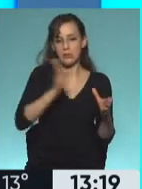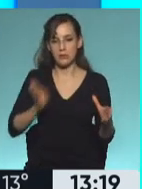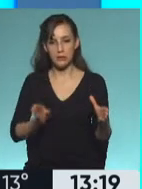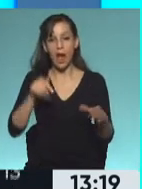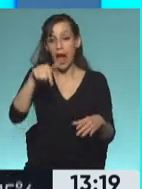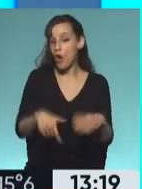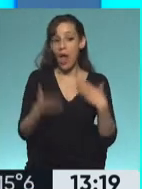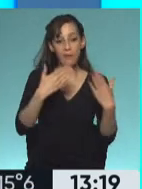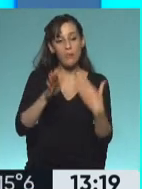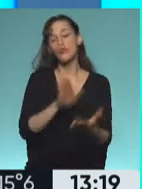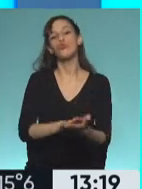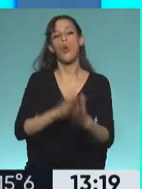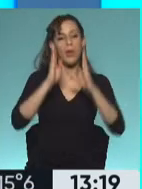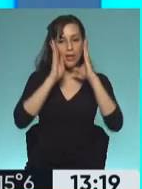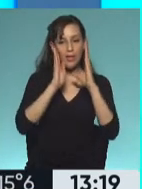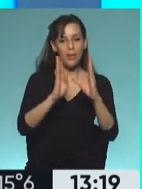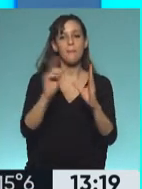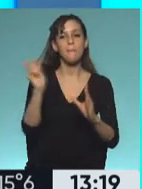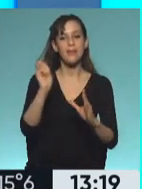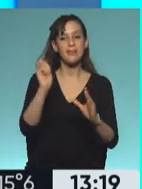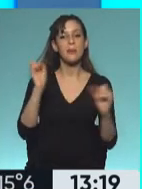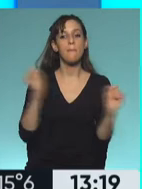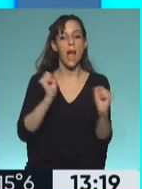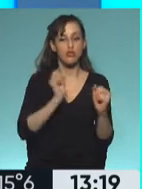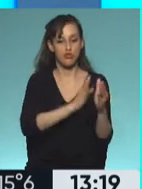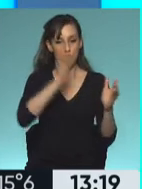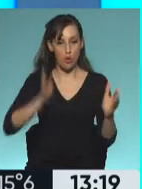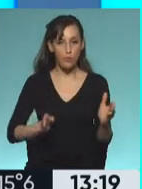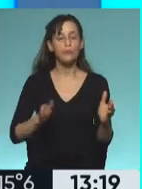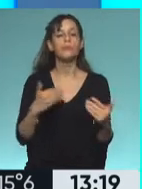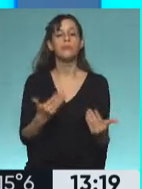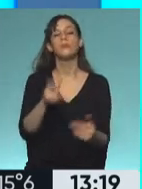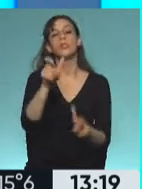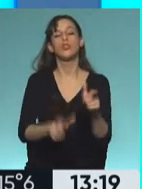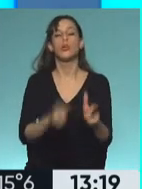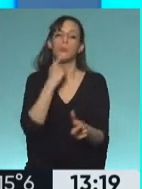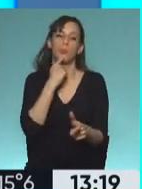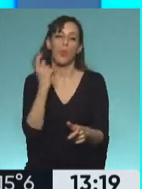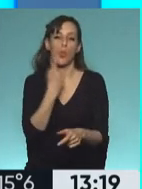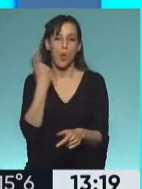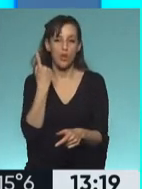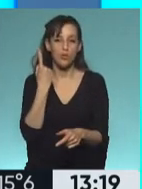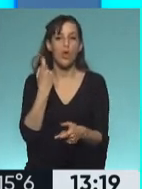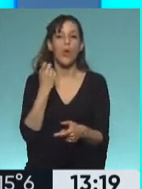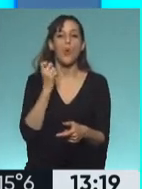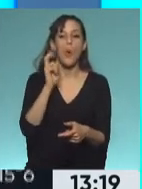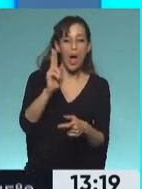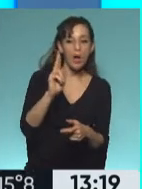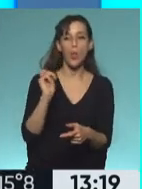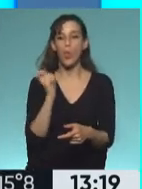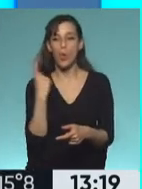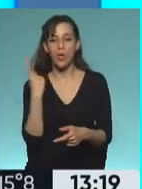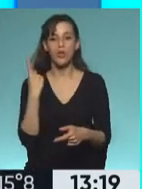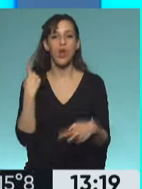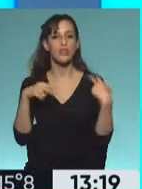el mes de mayo bien lo posibilita que un empleador por ejemplo el dueño de un restaurante o de un bar que tiene hasta